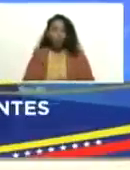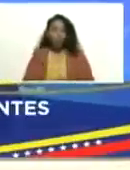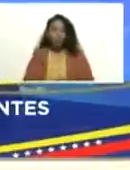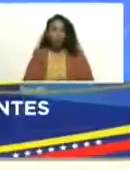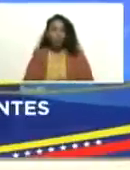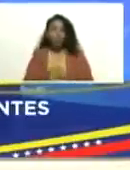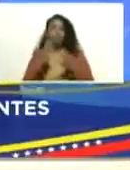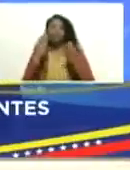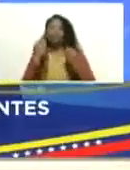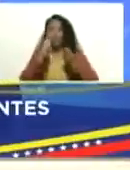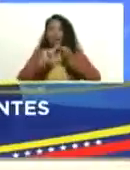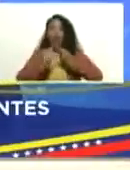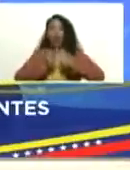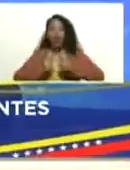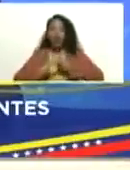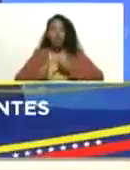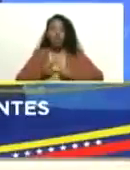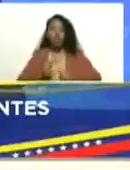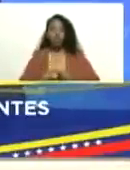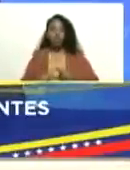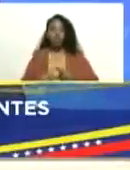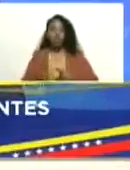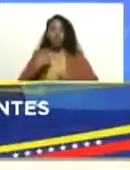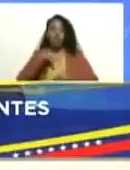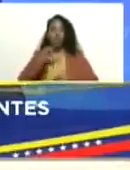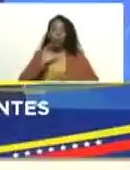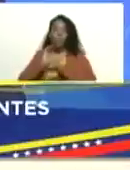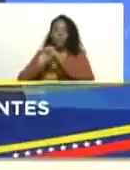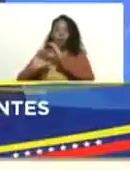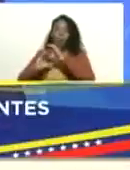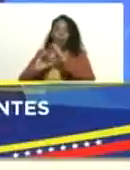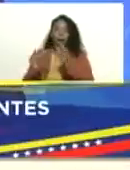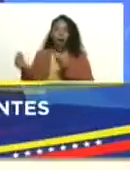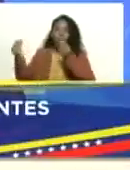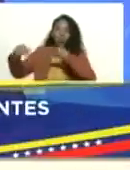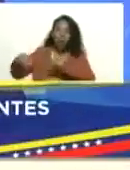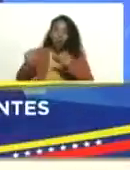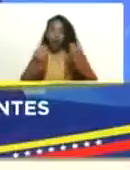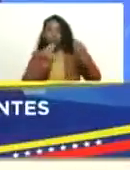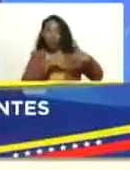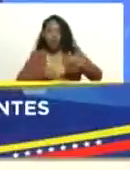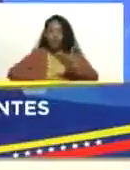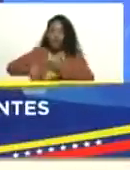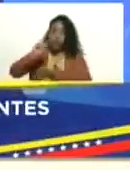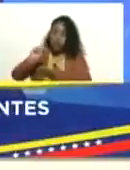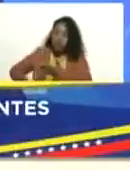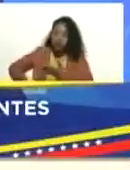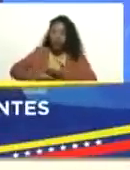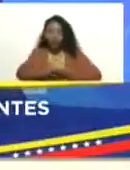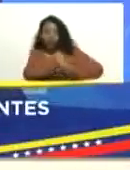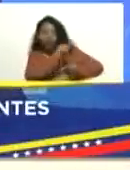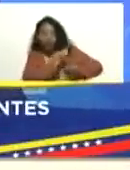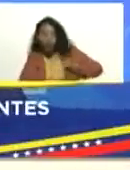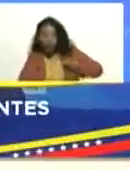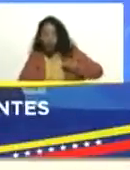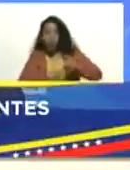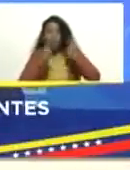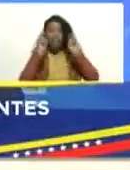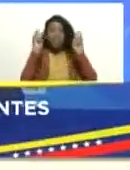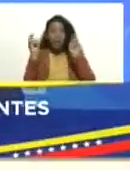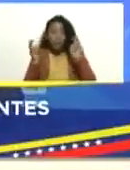tantas cosas que hemos conversado, hemos acordado, hemos firmado, tantos temas.